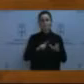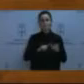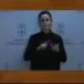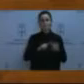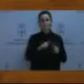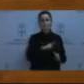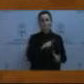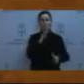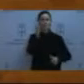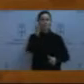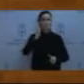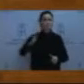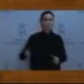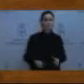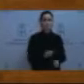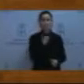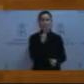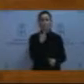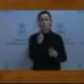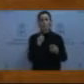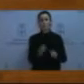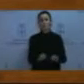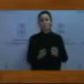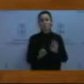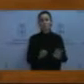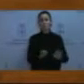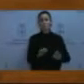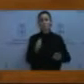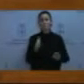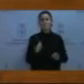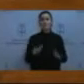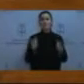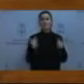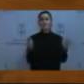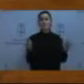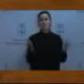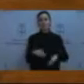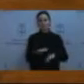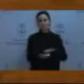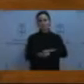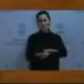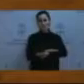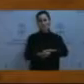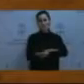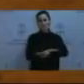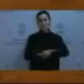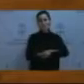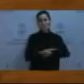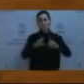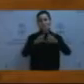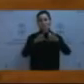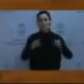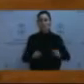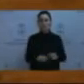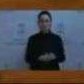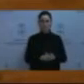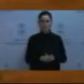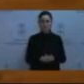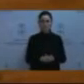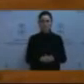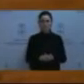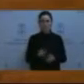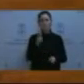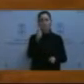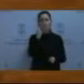es por una falta grave de responsabilidad de ustedes, del Gobierno de Asturias. Porque, miren,